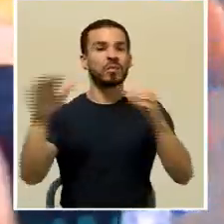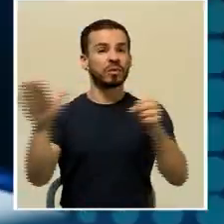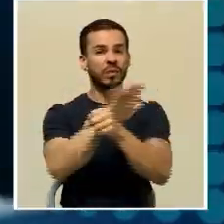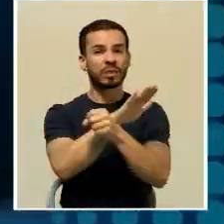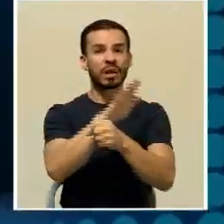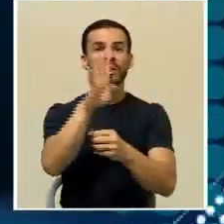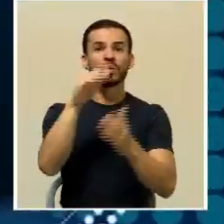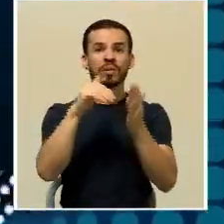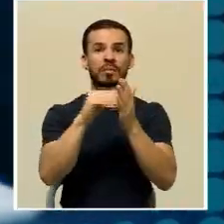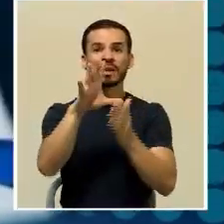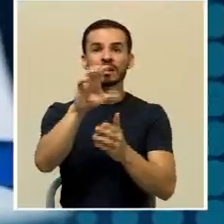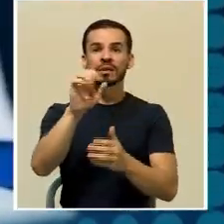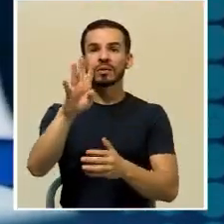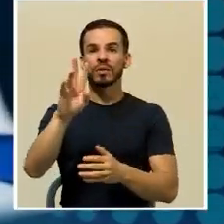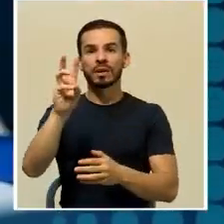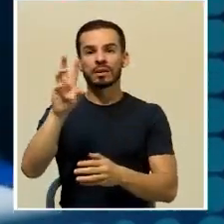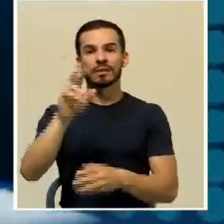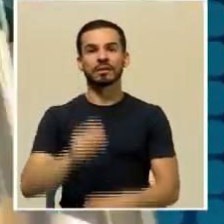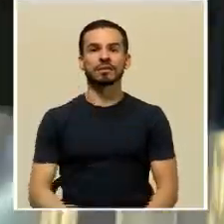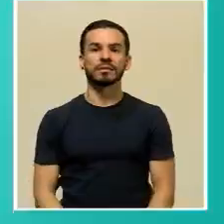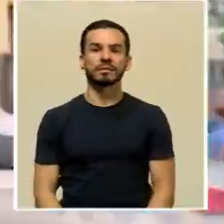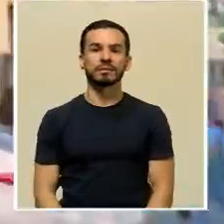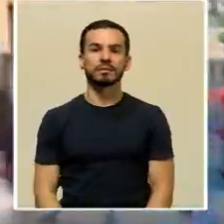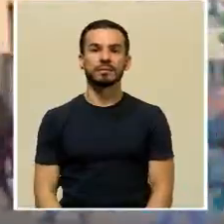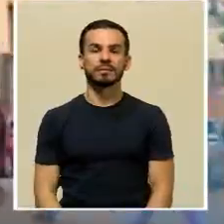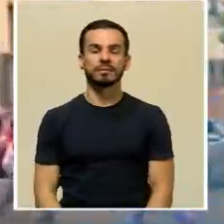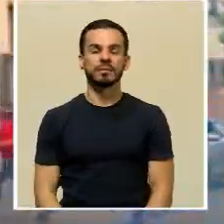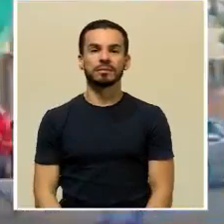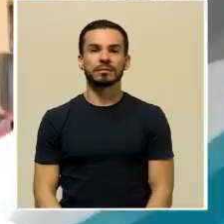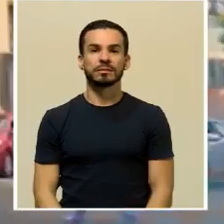total de 9.546.